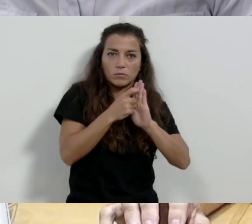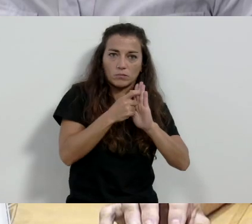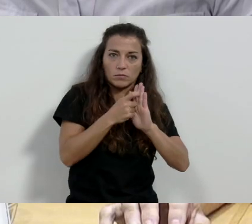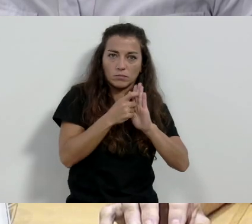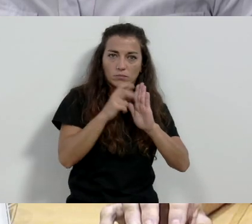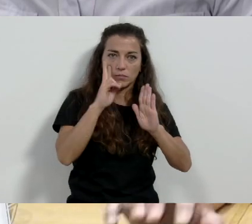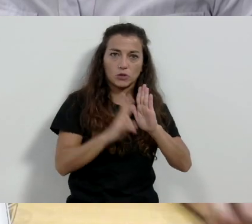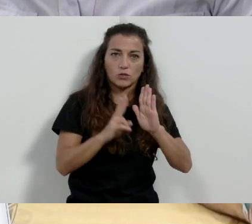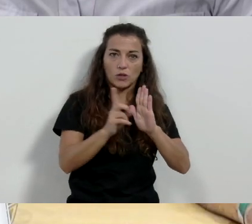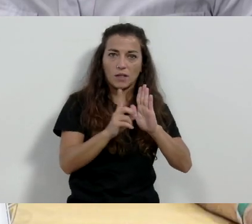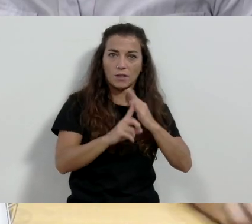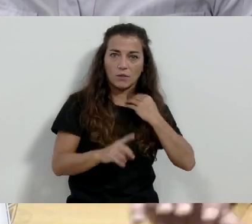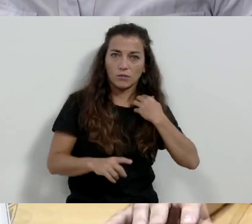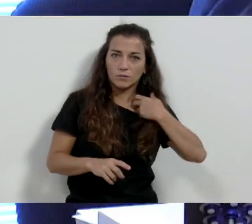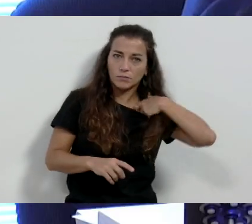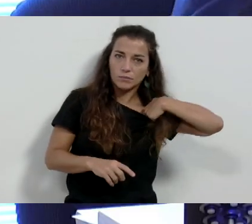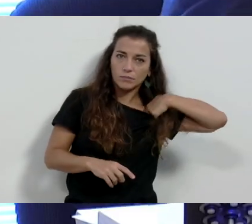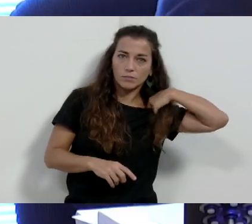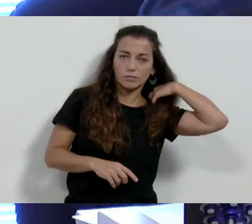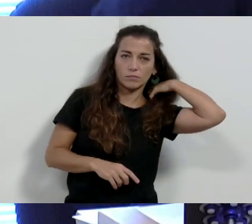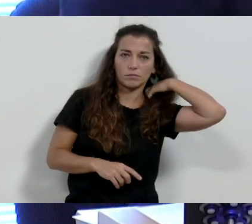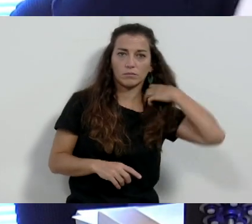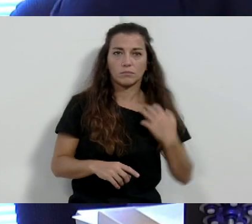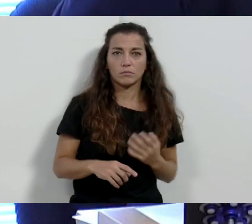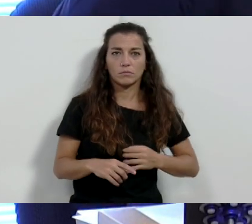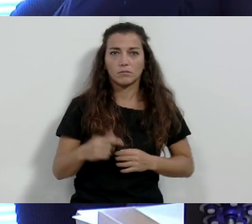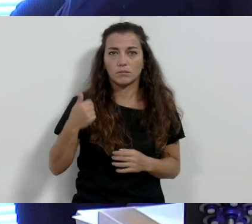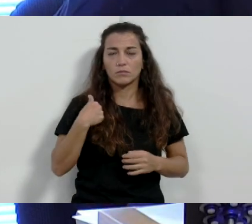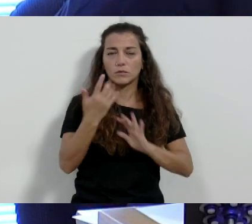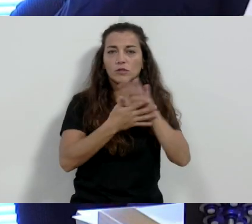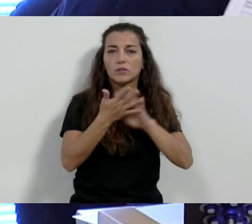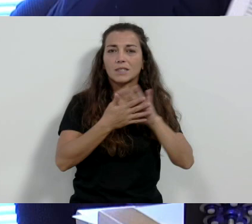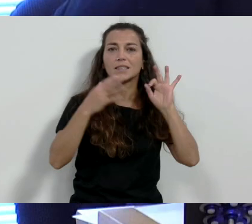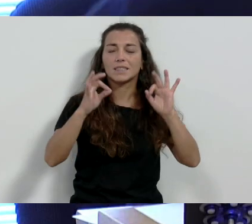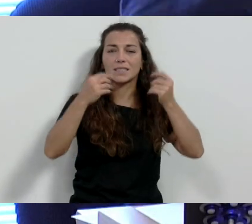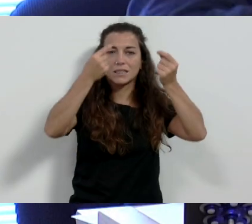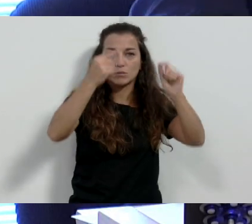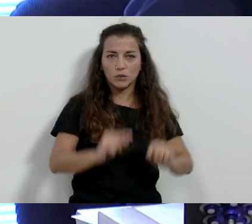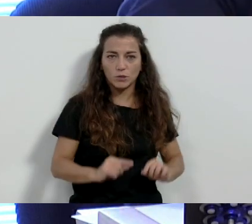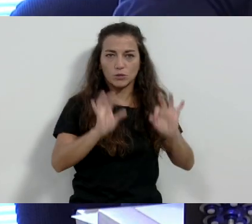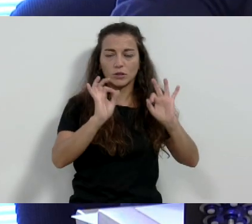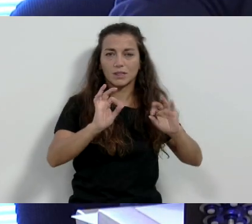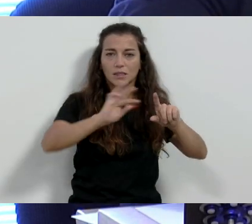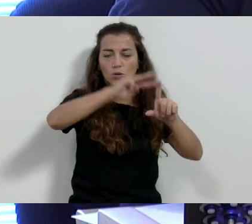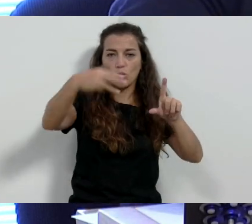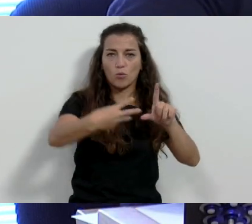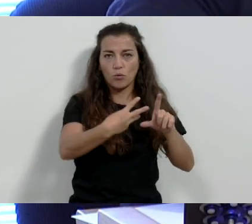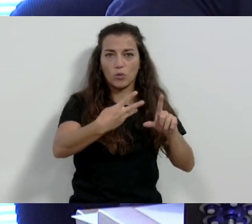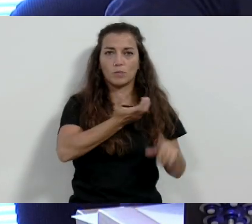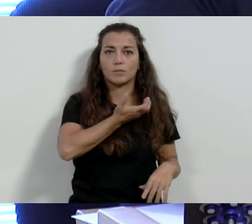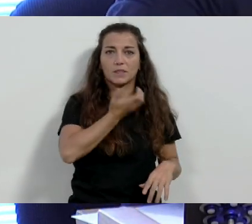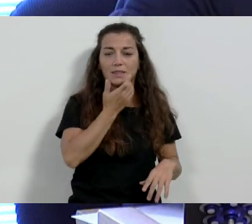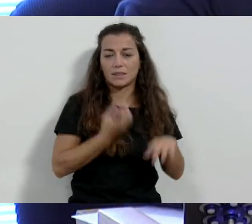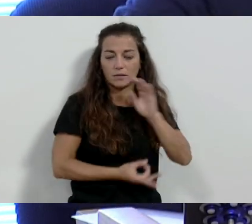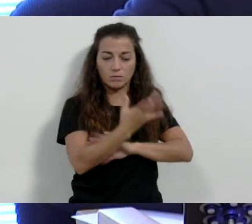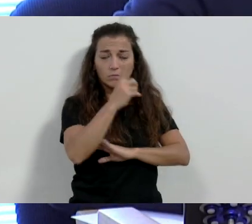No la encuentro. Quizás sea uno. Yo he manejado el presupuesto que estaba en la web municipal Y si se creó en el 2022, pues